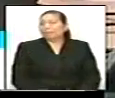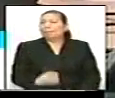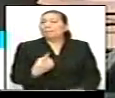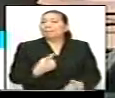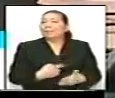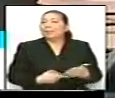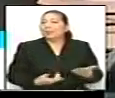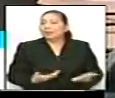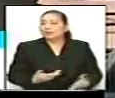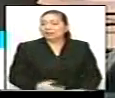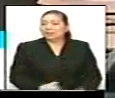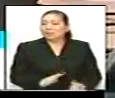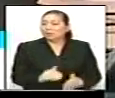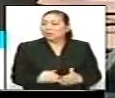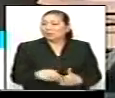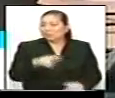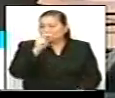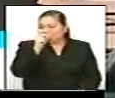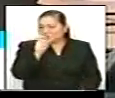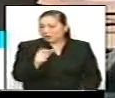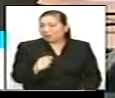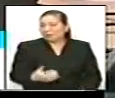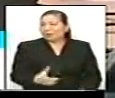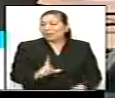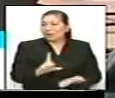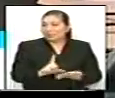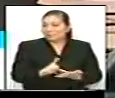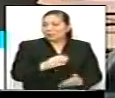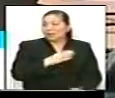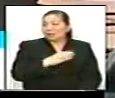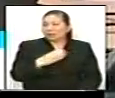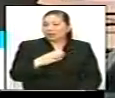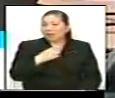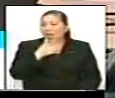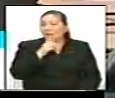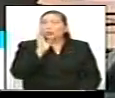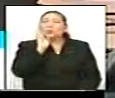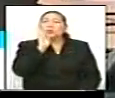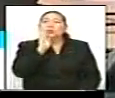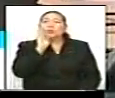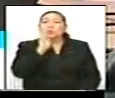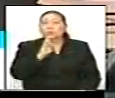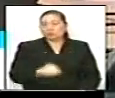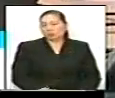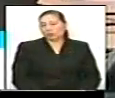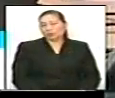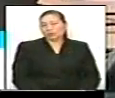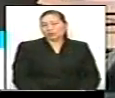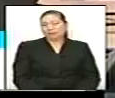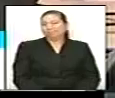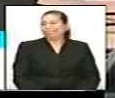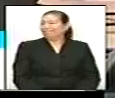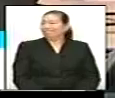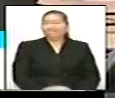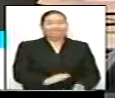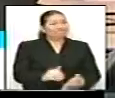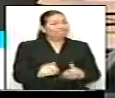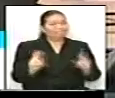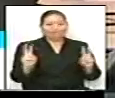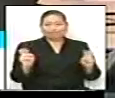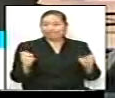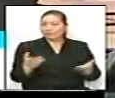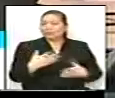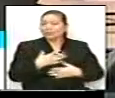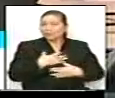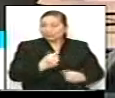qué? Para que todos nosotros los peruanos de Lima y de Callao estemos tomando esas aguas, digamos, contaminadas. Todo es un